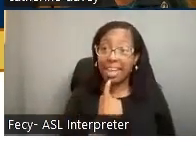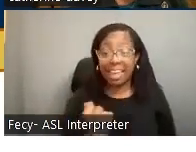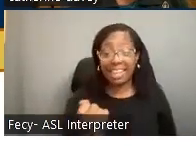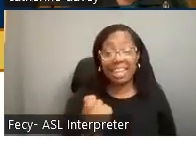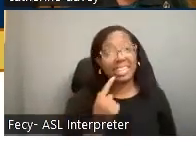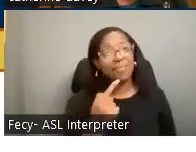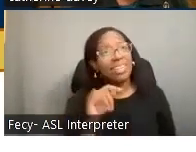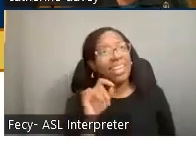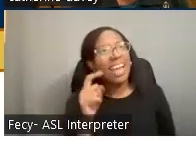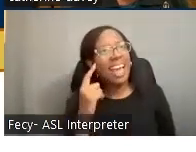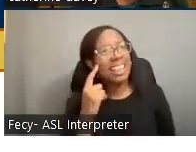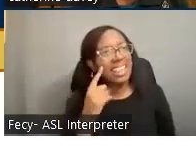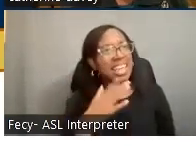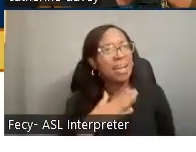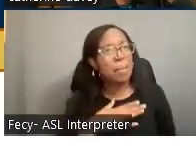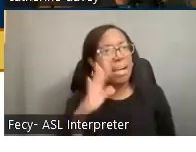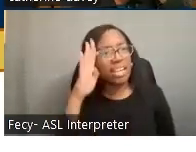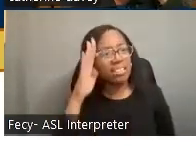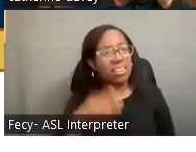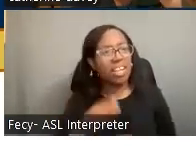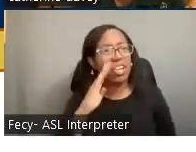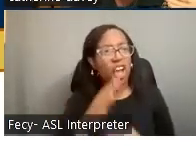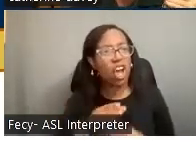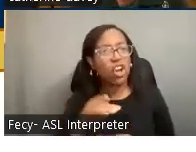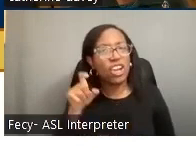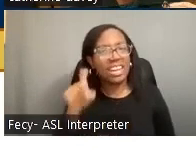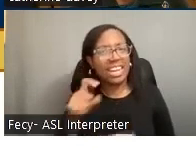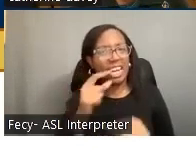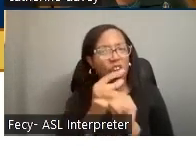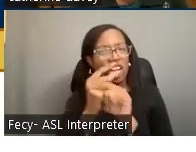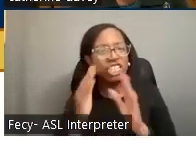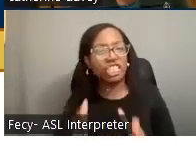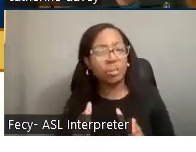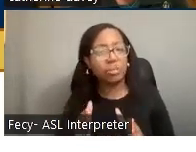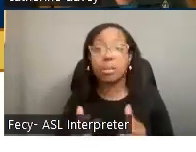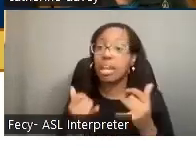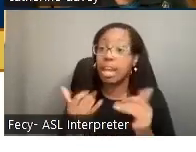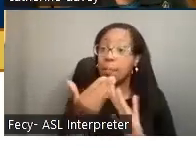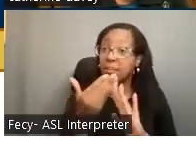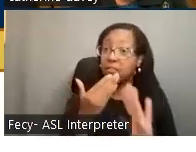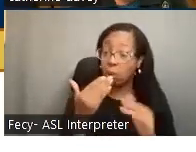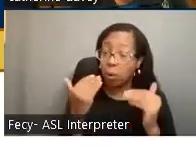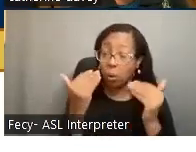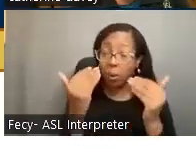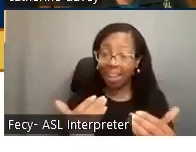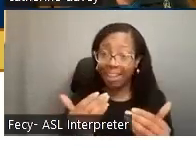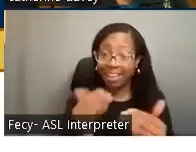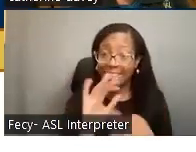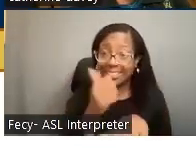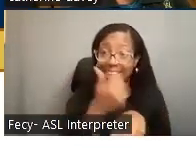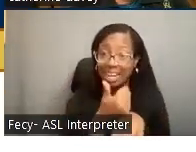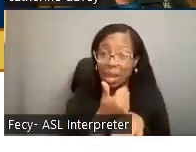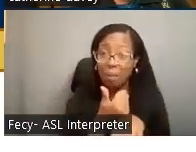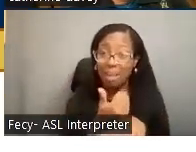abogacía tutelar, una de las cosas que hacemos es que pasen por esta herramienta porque quiero que piensen bien